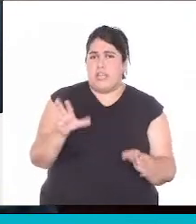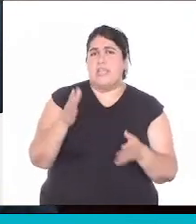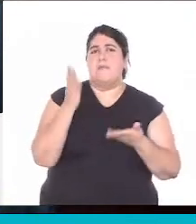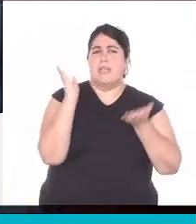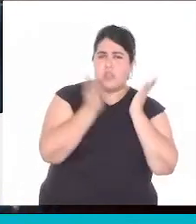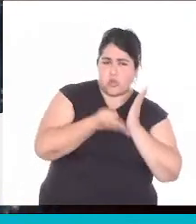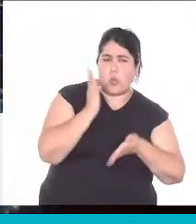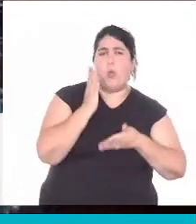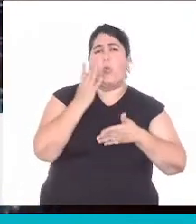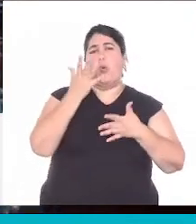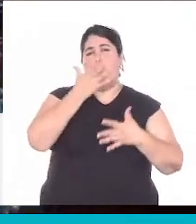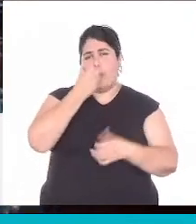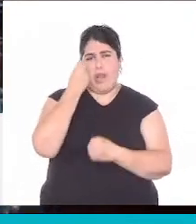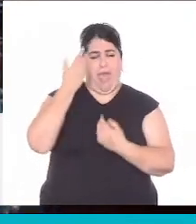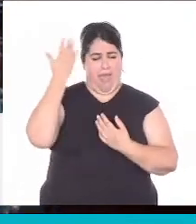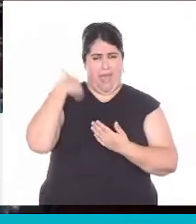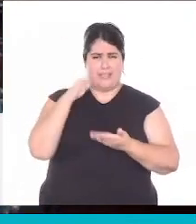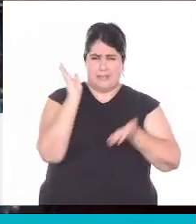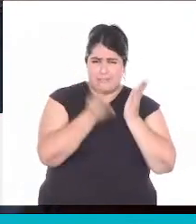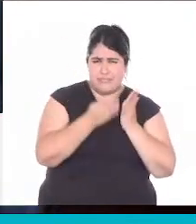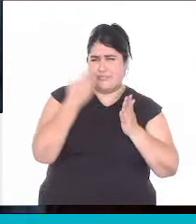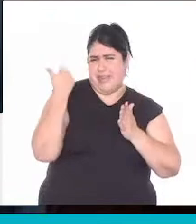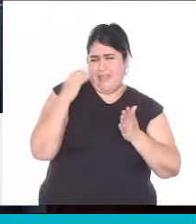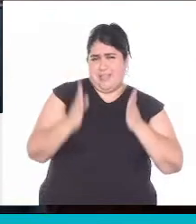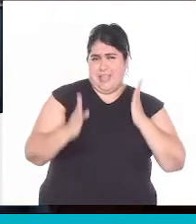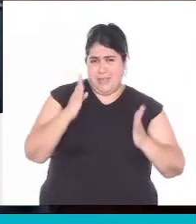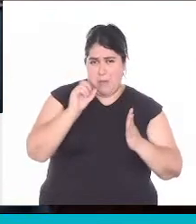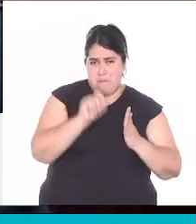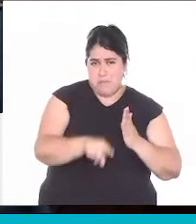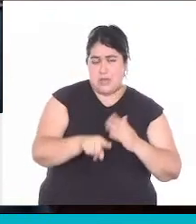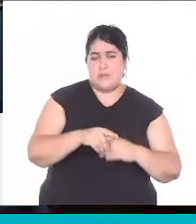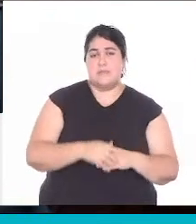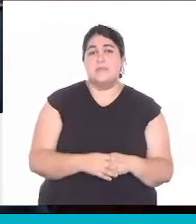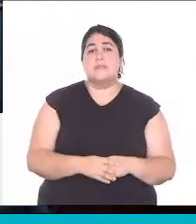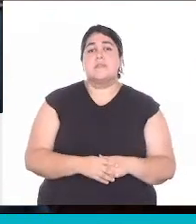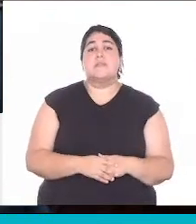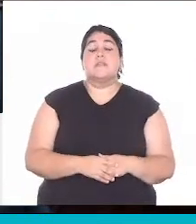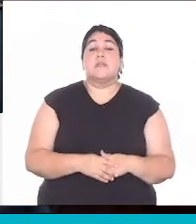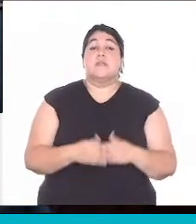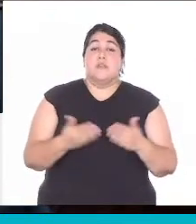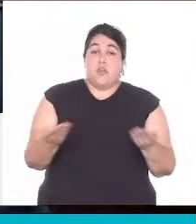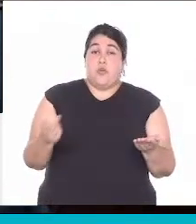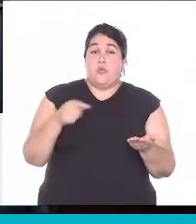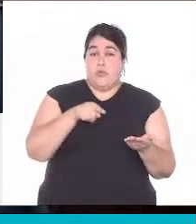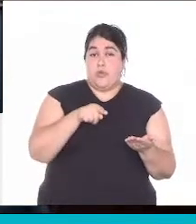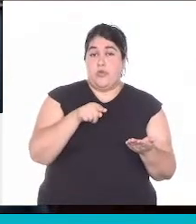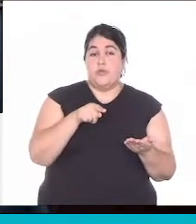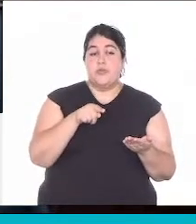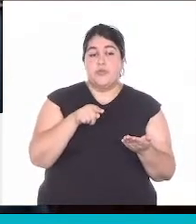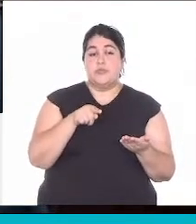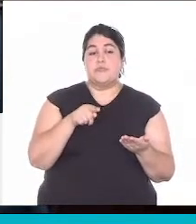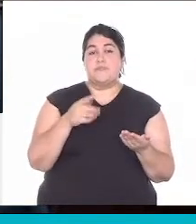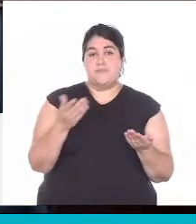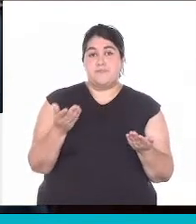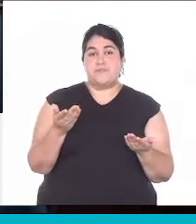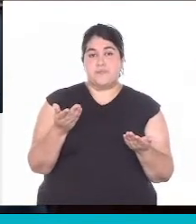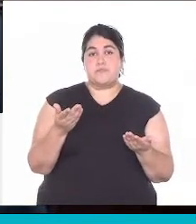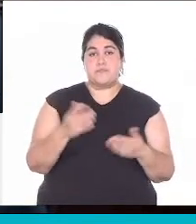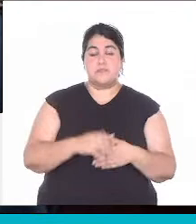torturas que se cometieron durante esa etapa y por supuesto fue